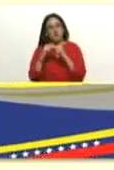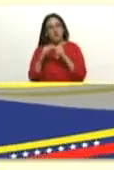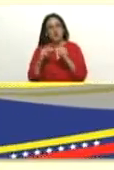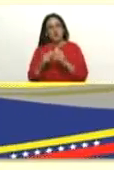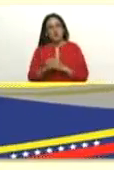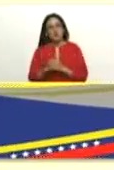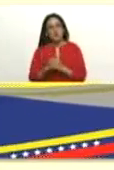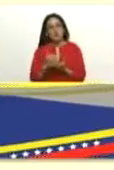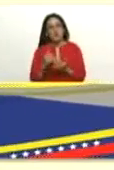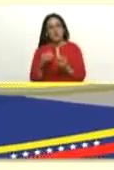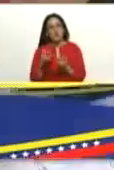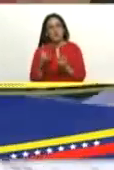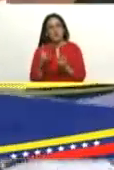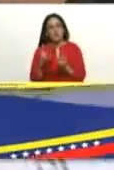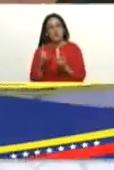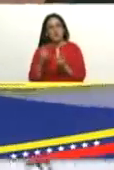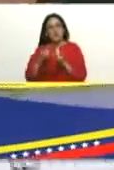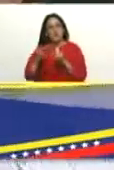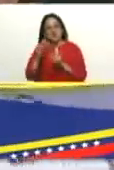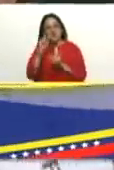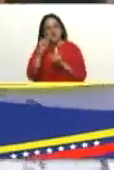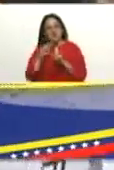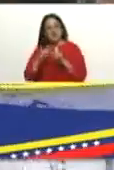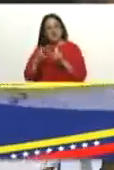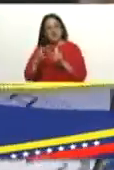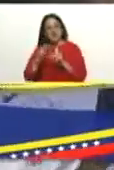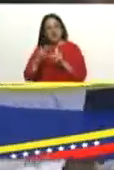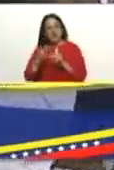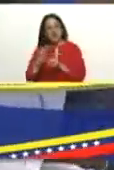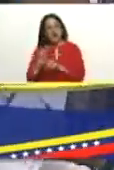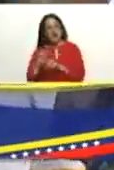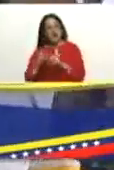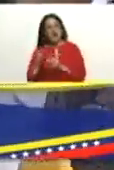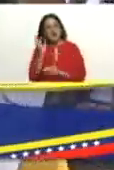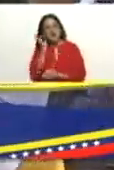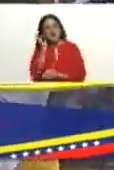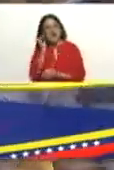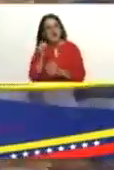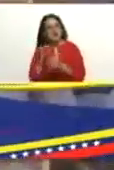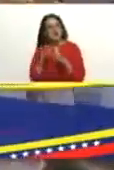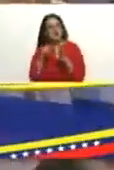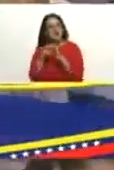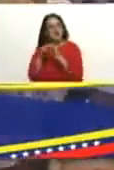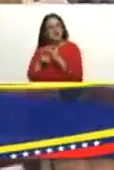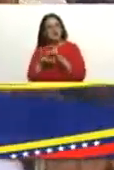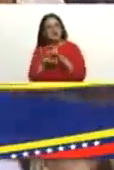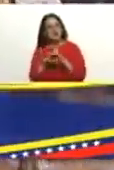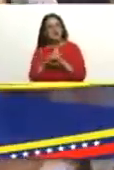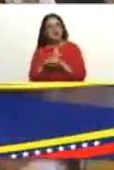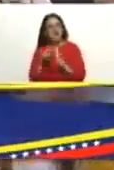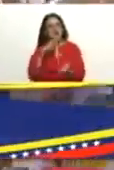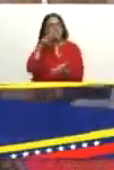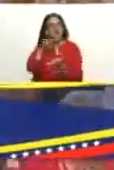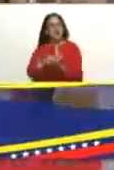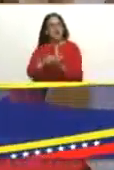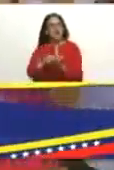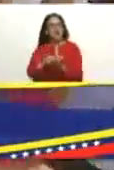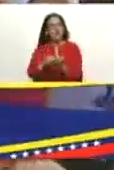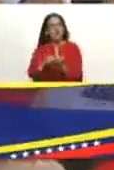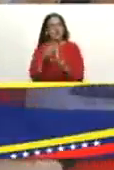piden para los niños, niñas y jóvenes de este urbanismo. Aprobada. Vamos a